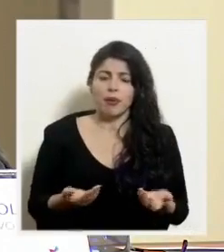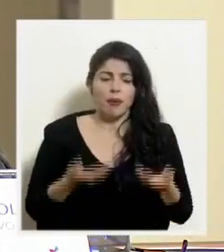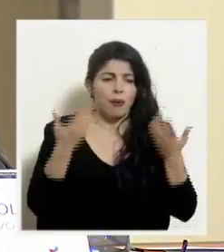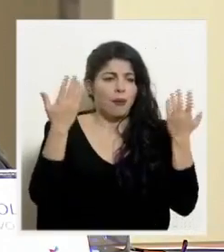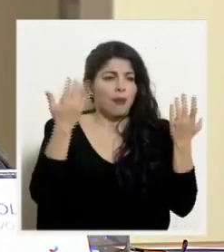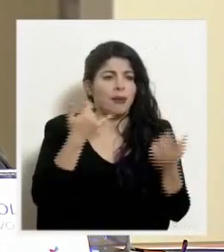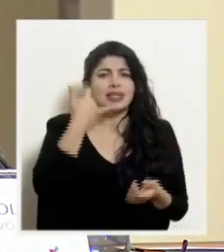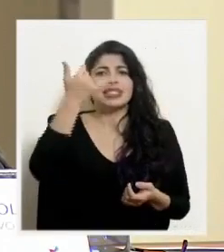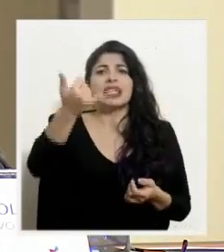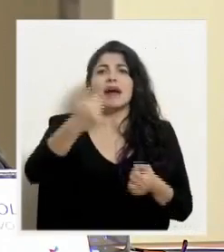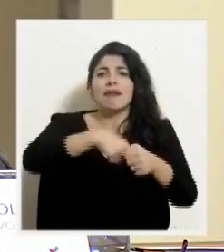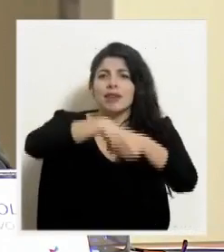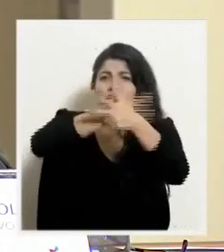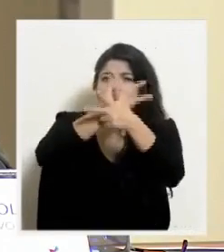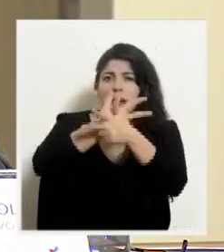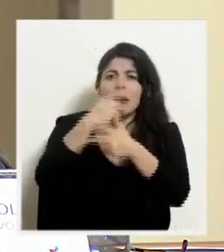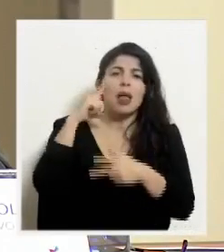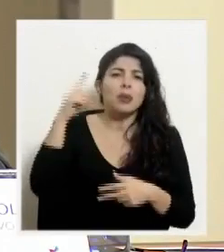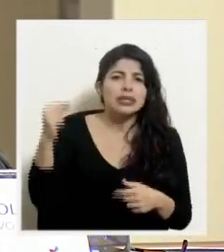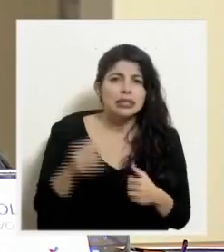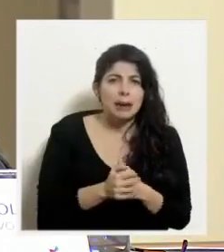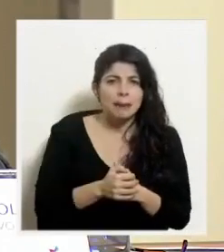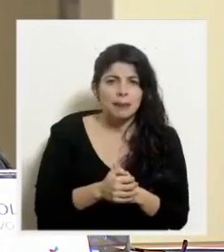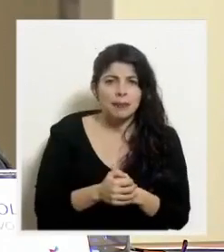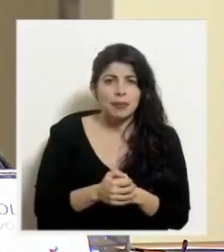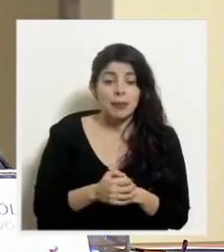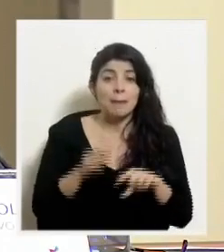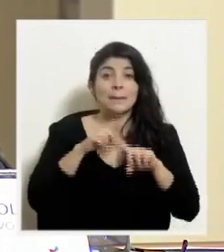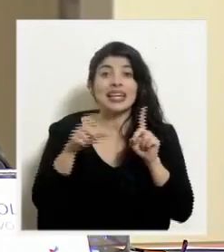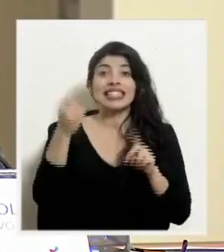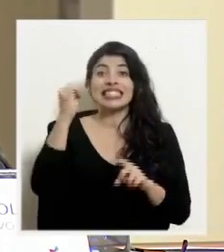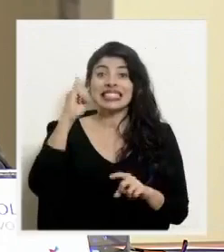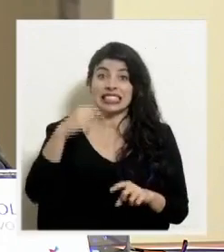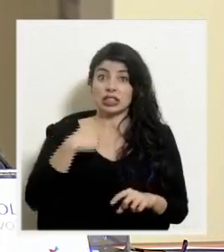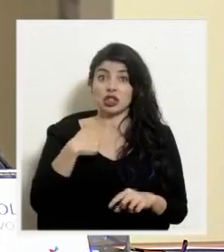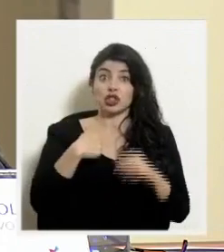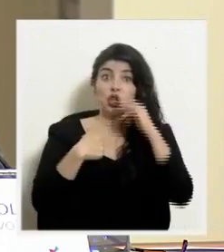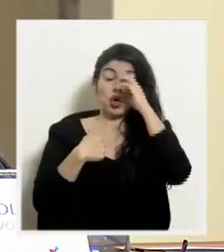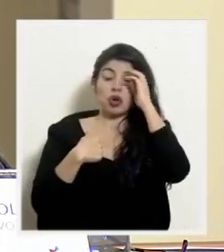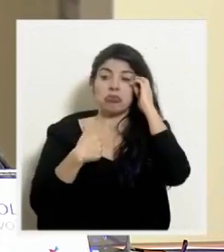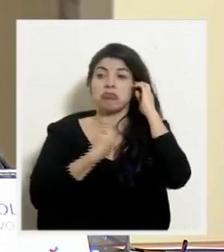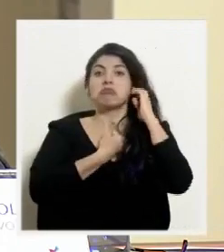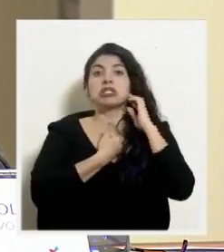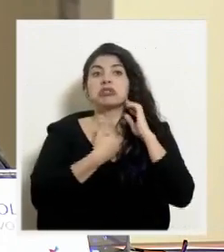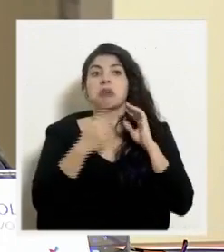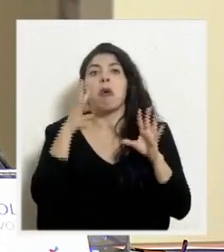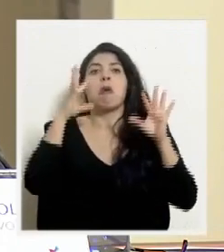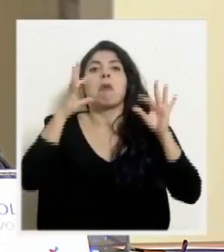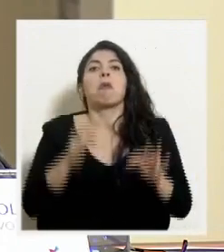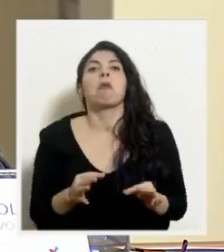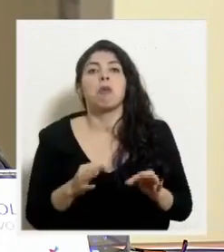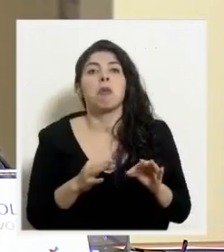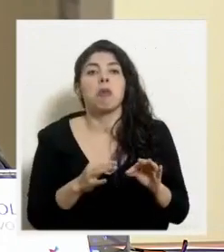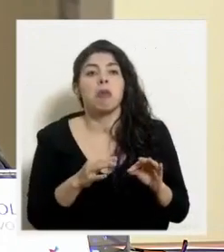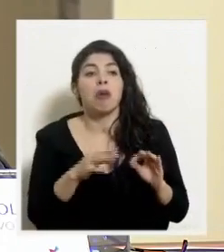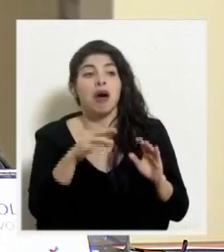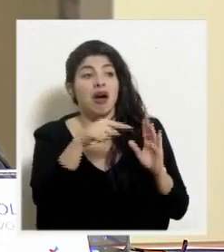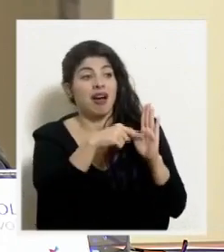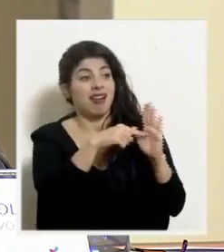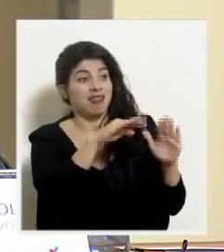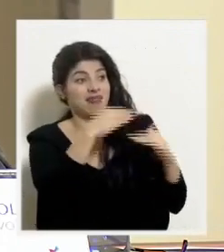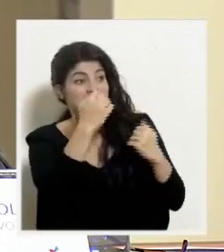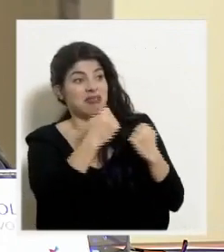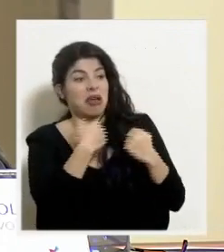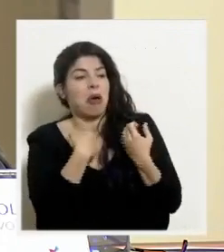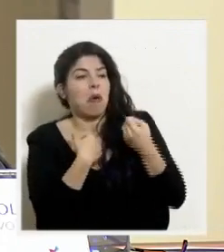lo llamo por videollamada en WhatsApp. Pero si yo adrede decido violentar la restricción vehicular para ir